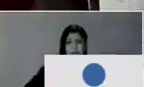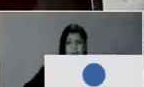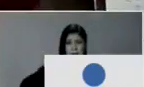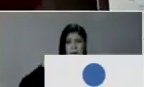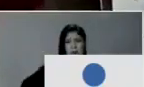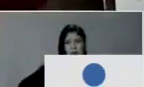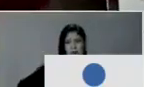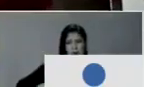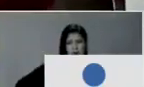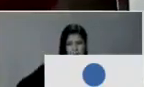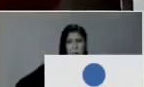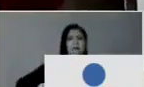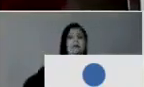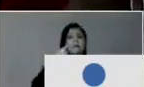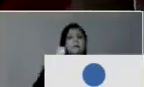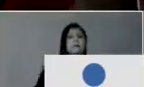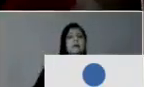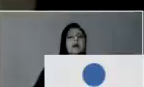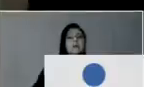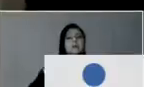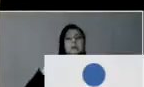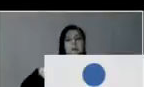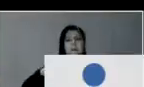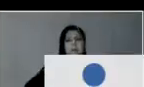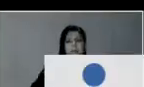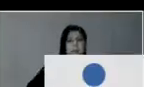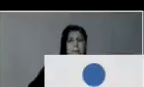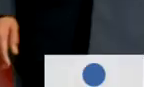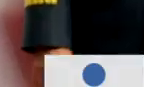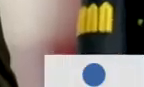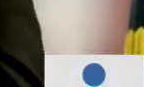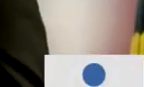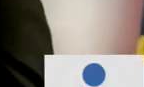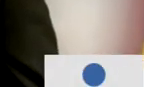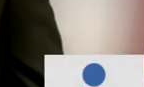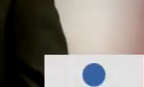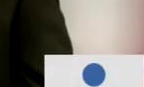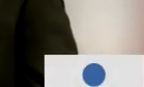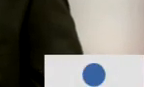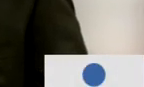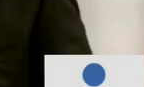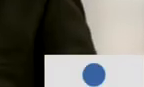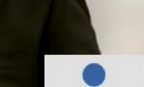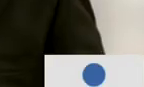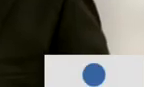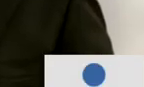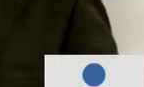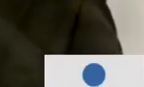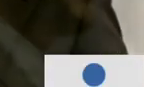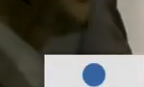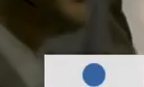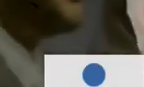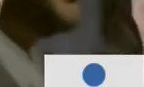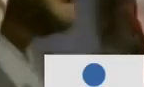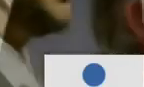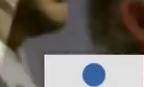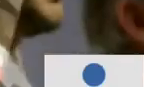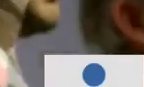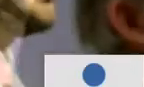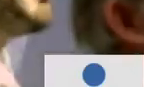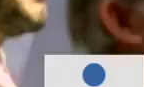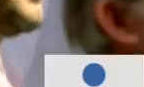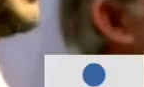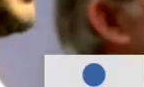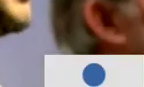Prometió el sábado, al recibir el sexto informe de gobierno en San Lázaro, el presidente de la Cámara de Diputados, el morenista Porfirio Muñoz